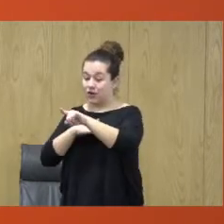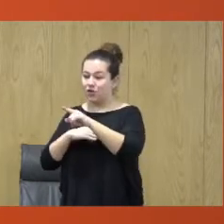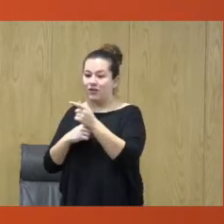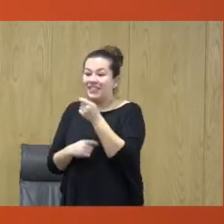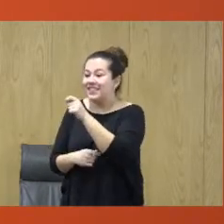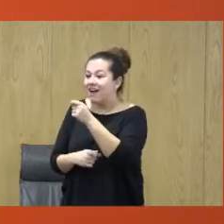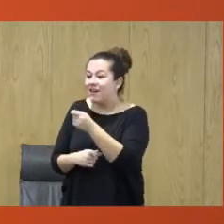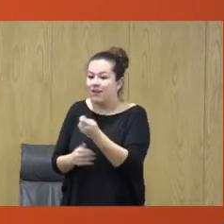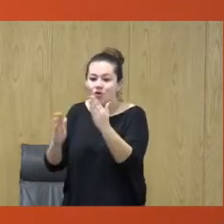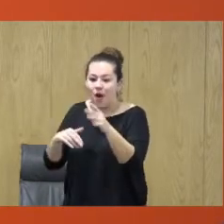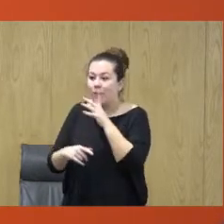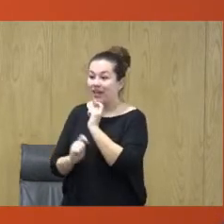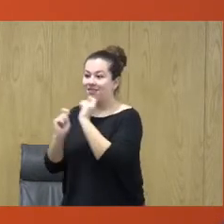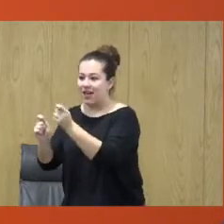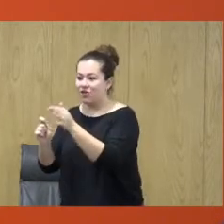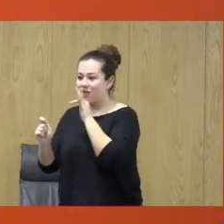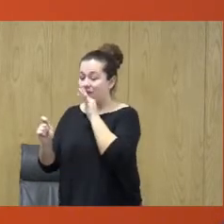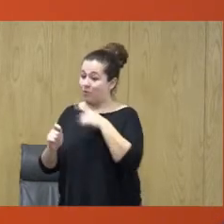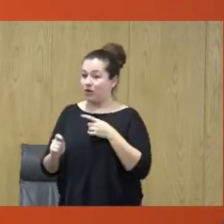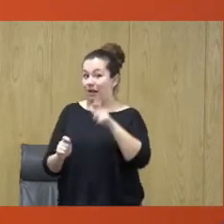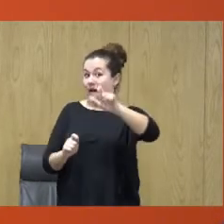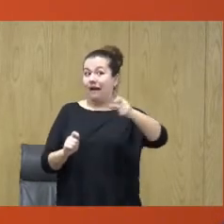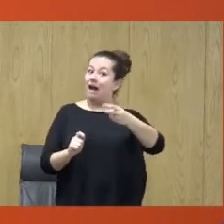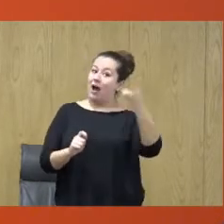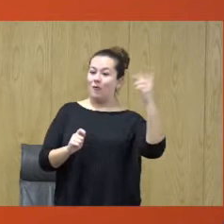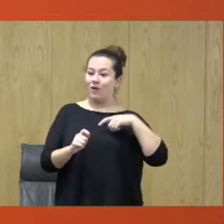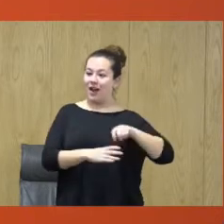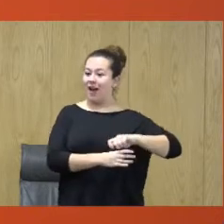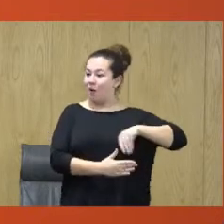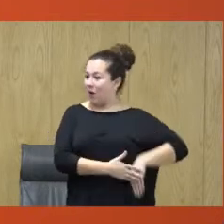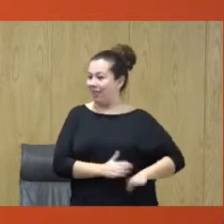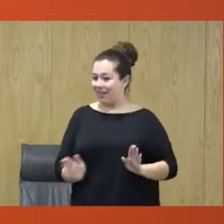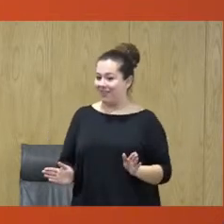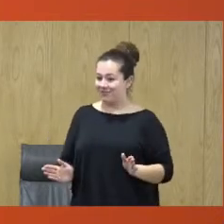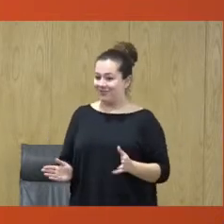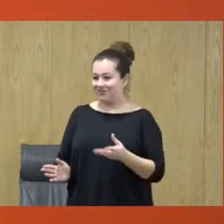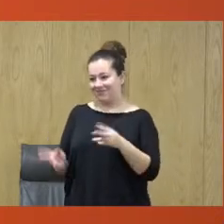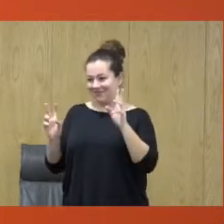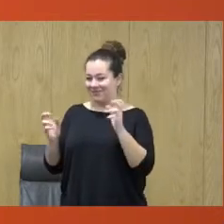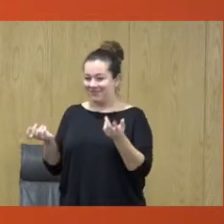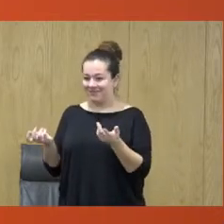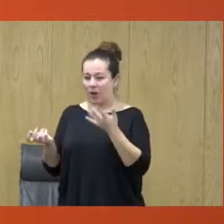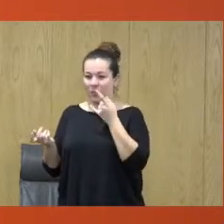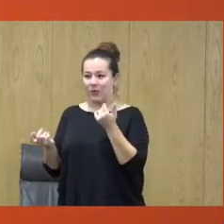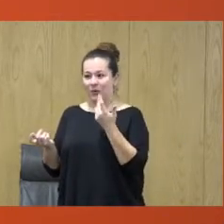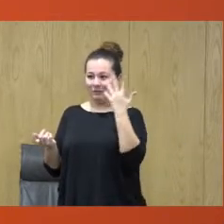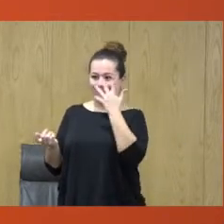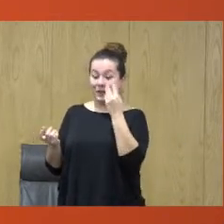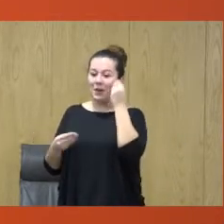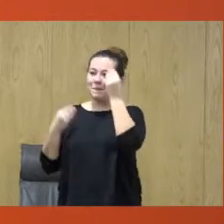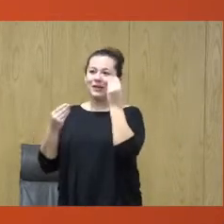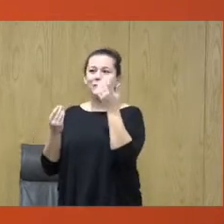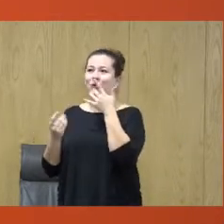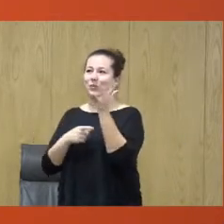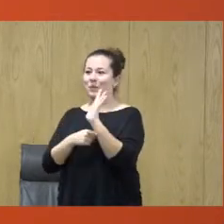se la hemos dado, porque está guardada en el llavero de algún ama o amo de llaves un tanto siniestro. Pienso en alguna película donde había